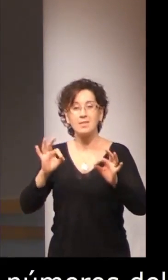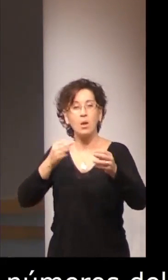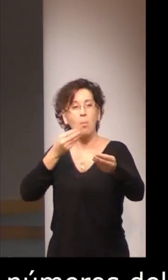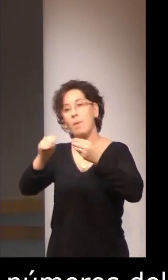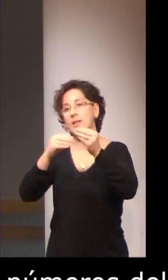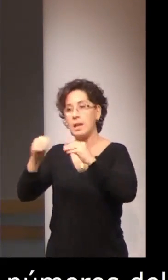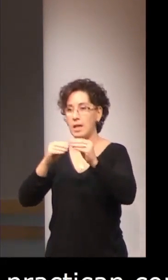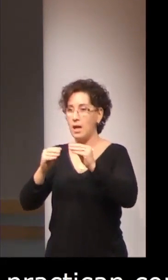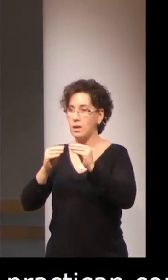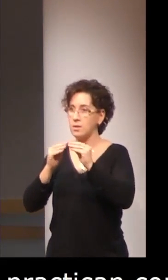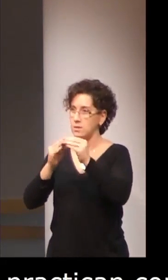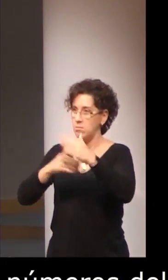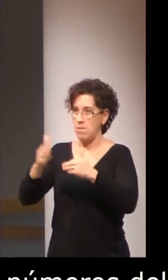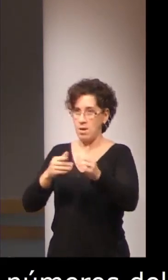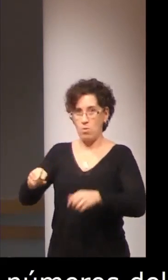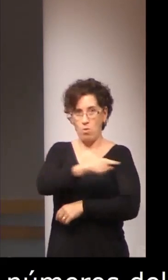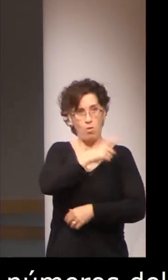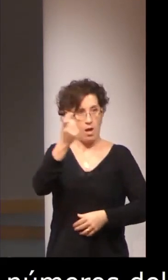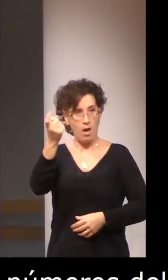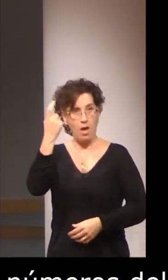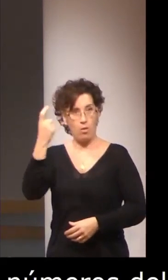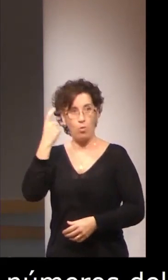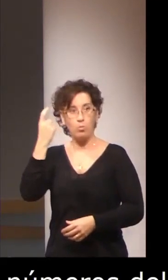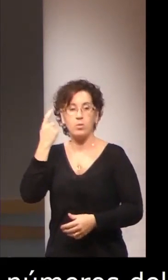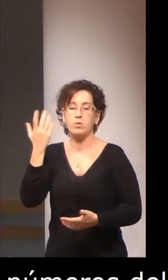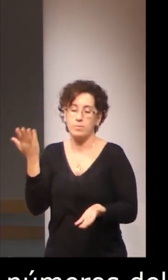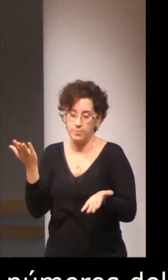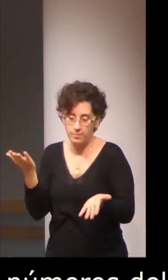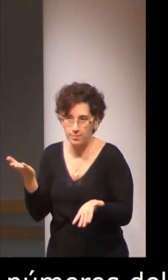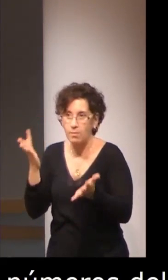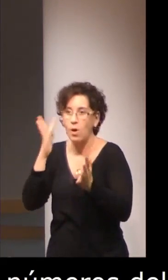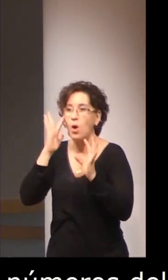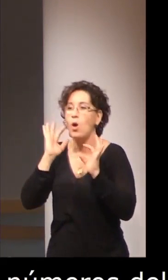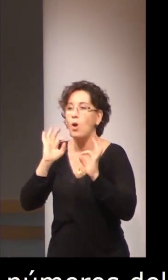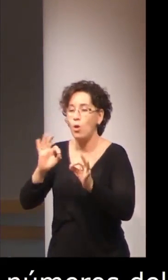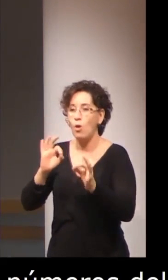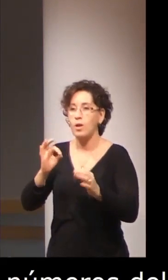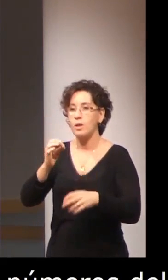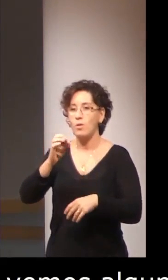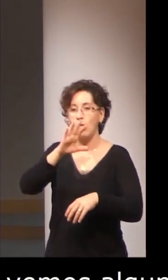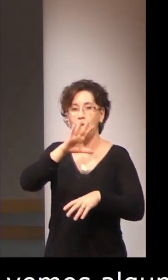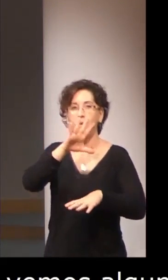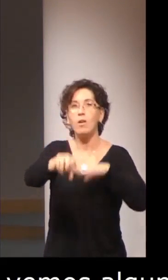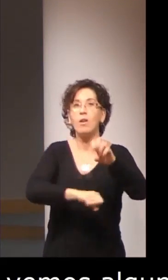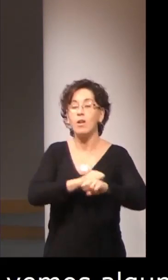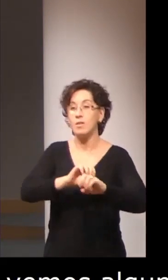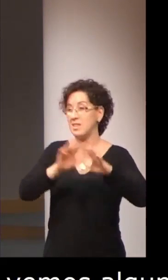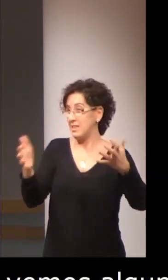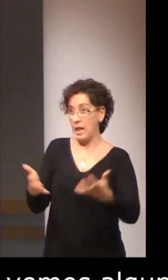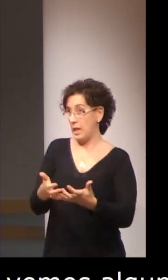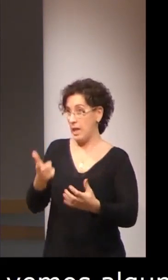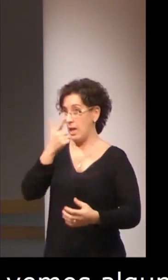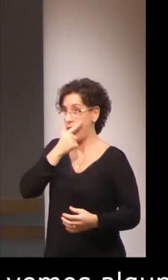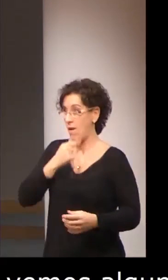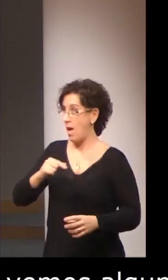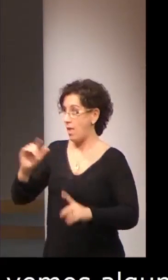elaborados por los estudiantes evidentemente es material que encuentran eh de de de fácil acceso en internet y